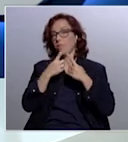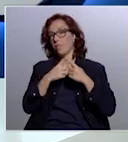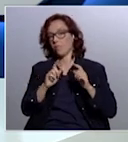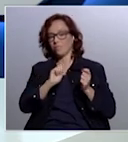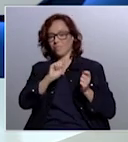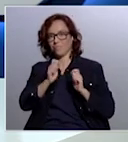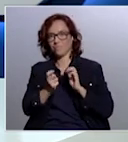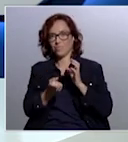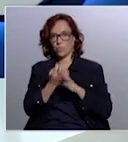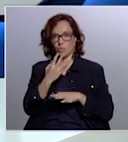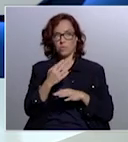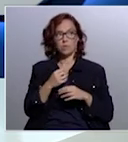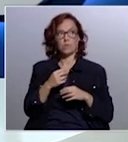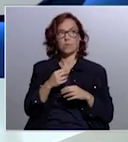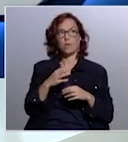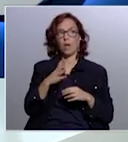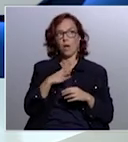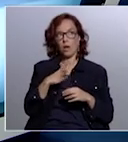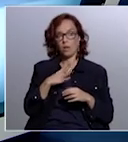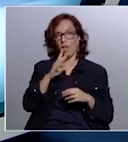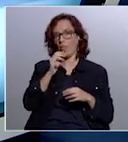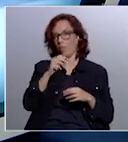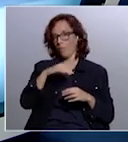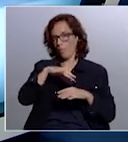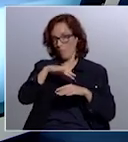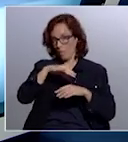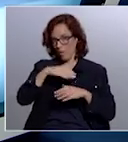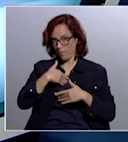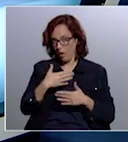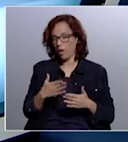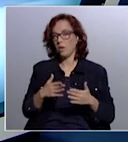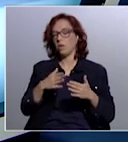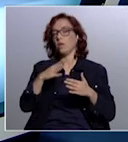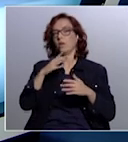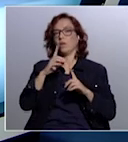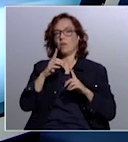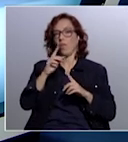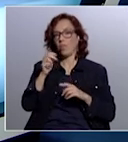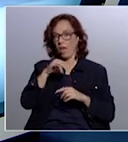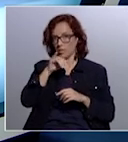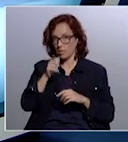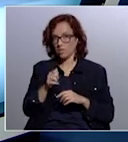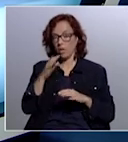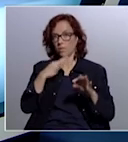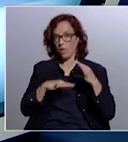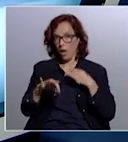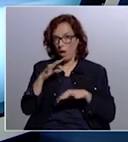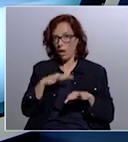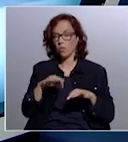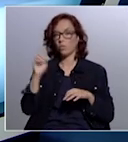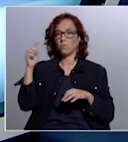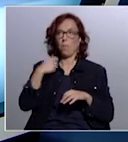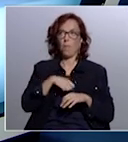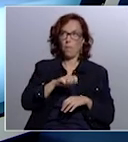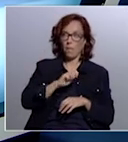y visto en diferentes perspectivas vamos a tener danza vosotras de teatro y vamos a tener baile con espectáculos que vienen de españa de argentina